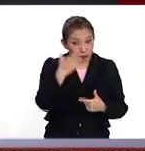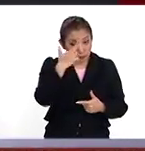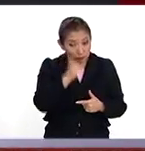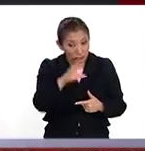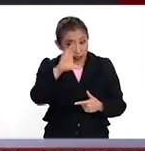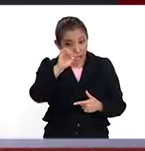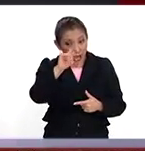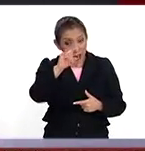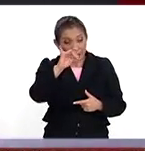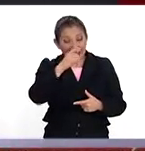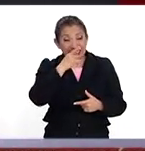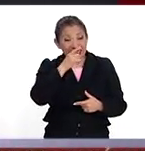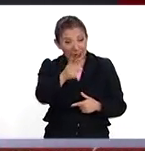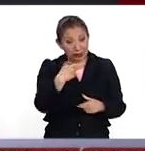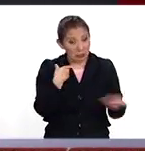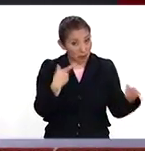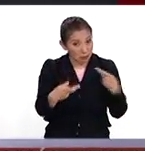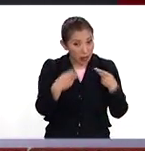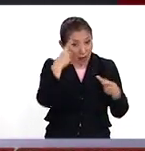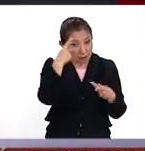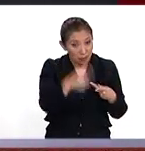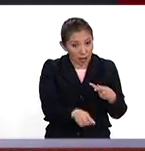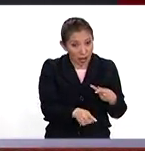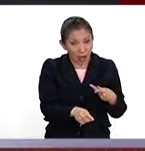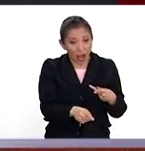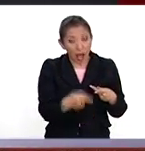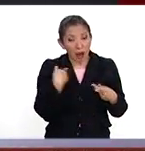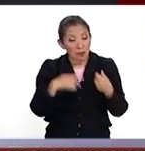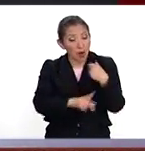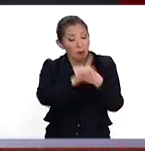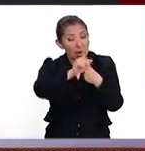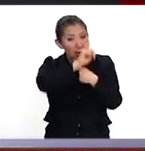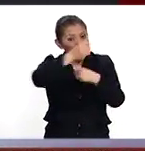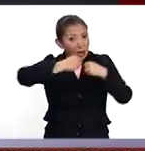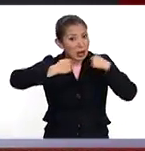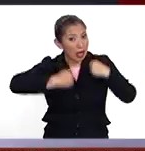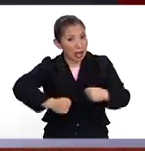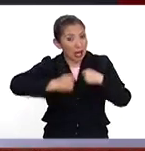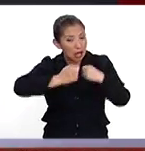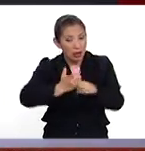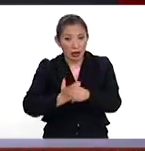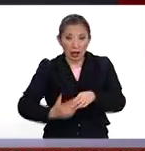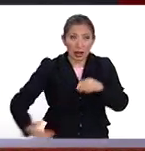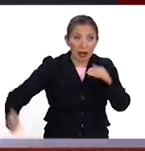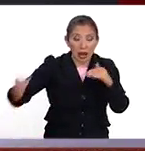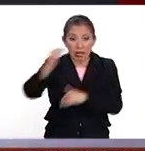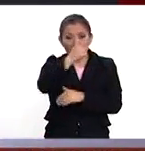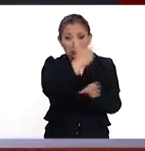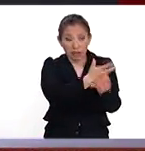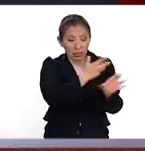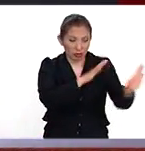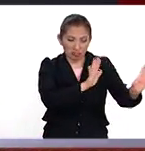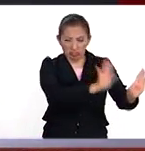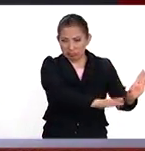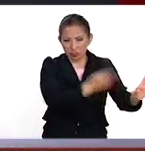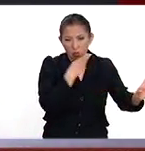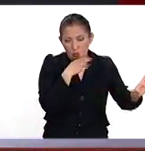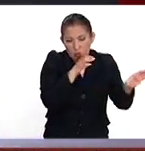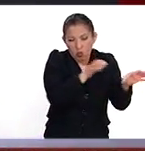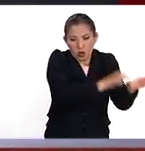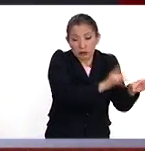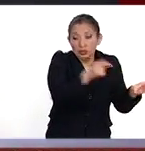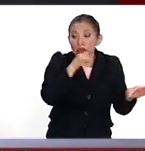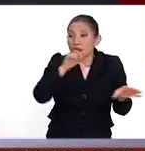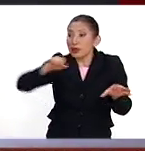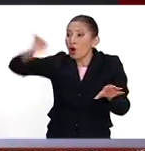razón Carstens cuando dice hay que prepararnos para un choque profundo, no solamente por lo que ocurra en Estados Unidos en cuanto al proteccionismo, sino por